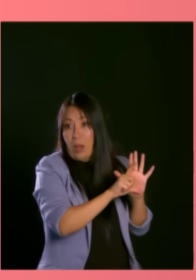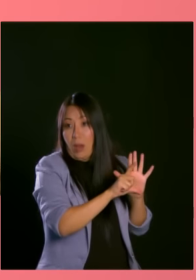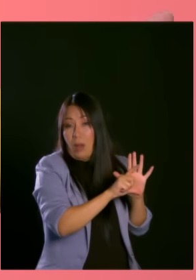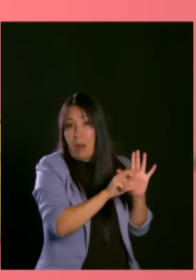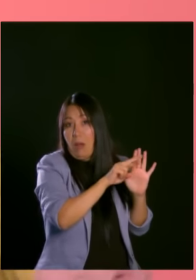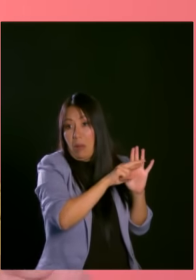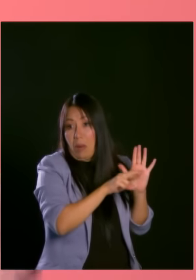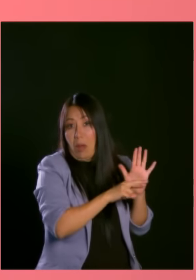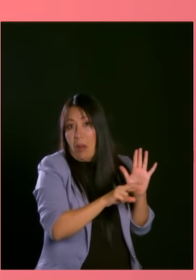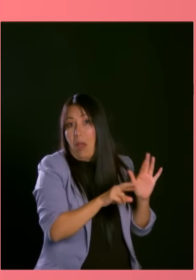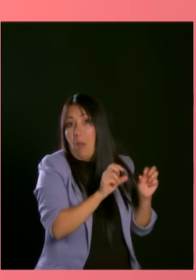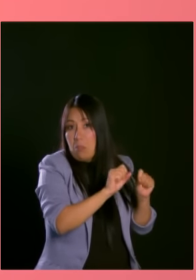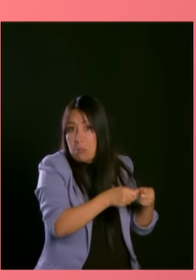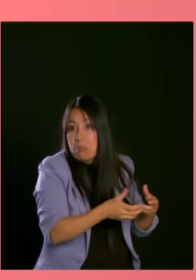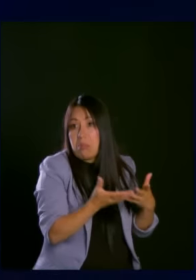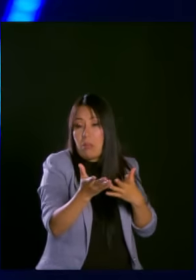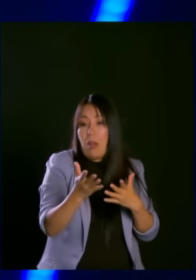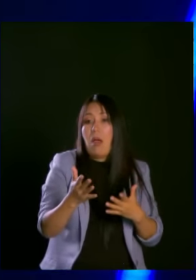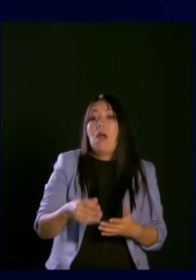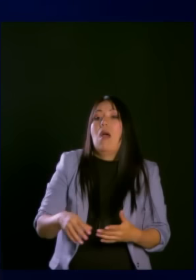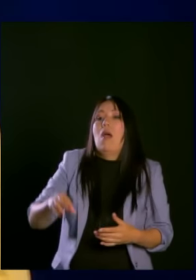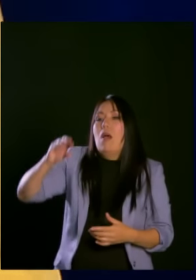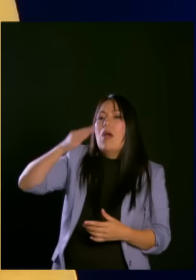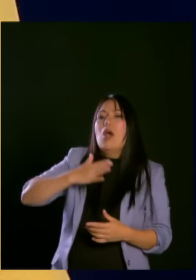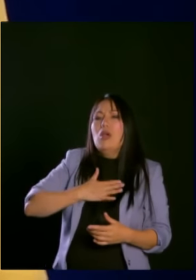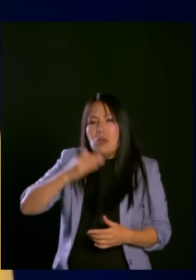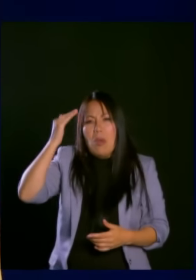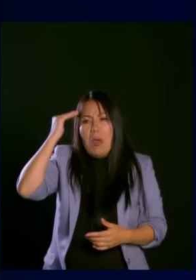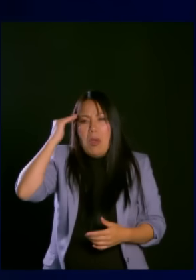Yo te puedo recitar los 10 mandamientos de esa ley.